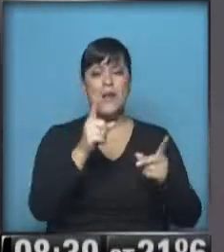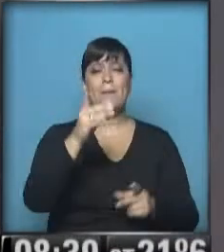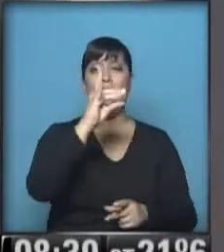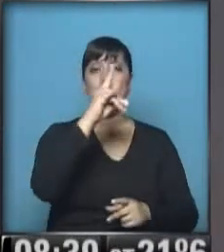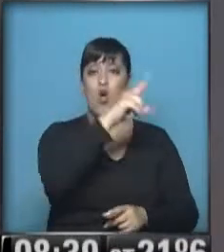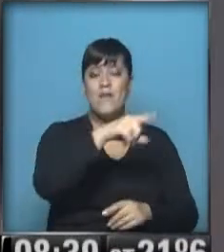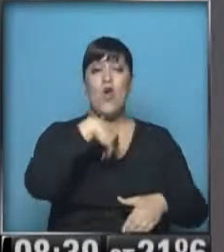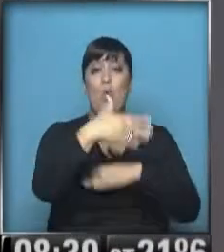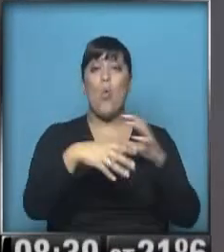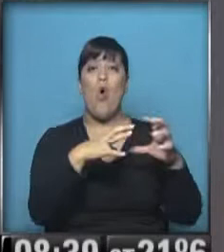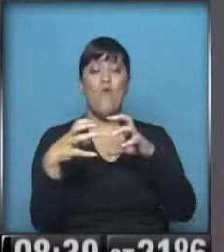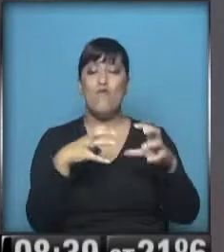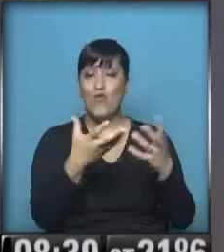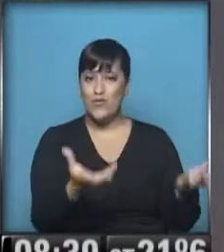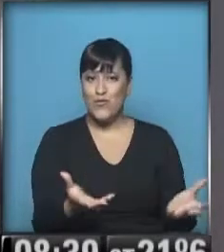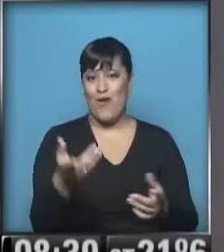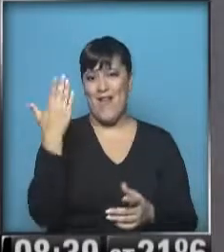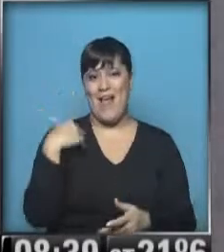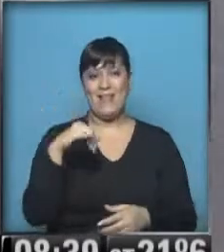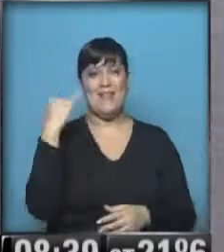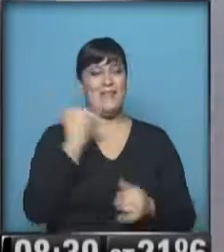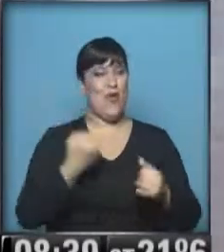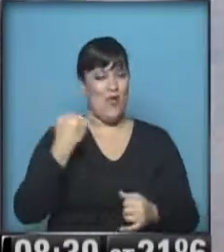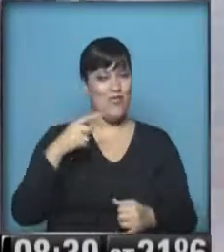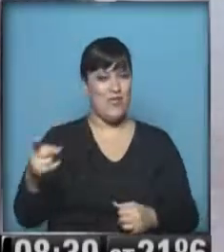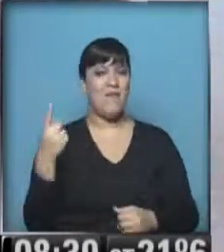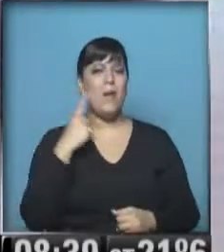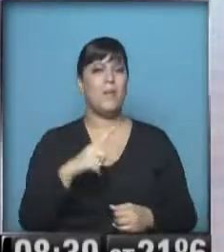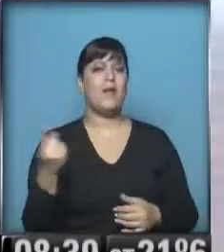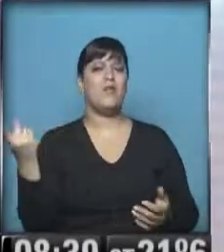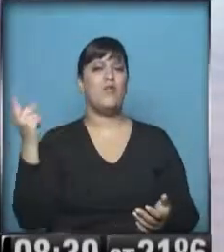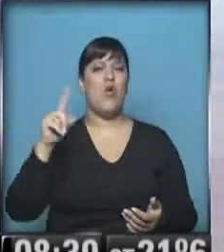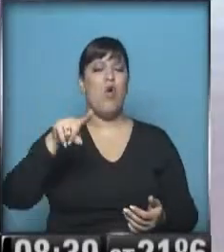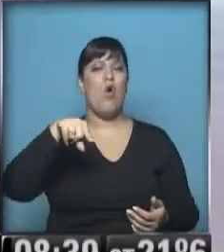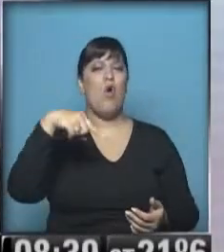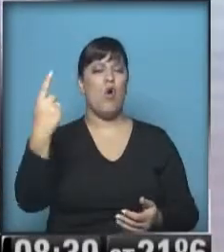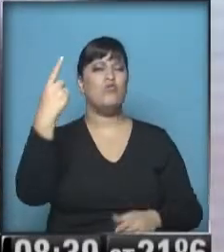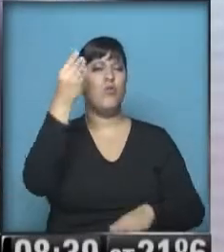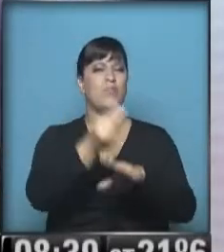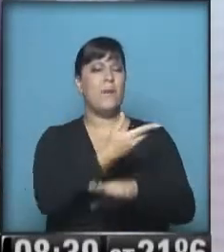jugó hasta el fútbol, nos decía Daniel desde nuestro móvil, pero ¿qué otro mandatario está allí?